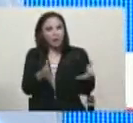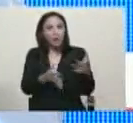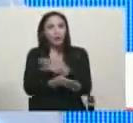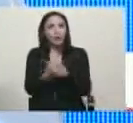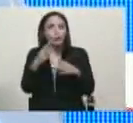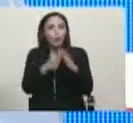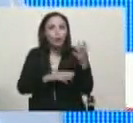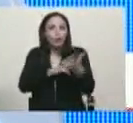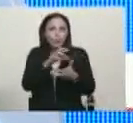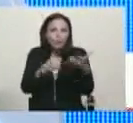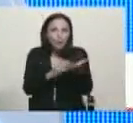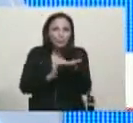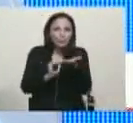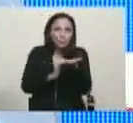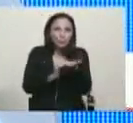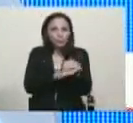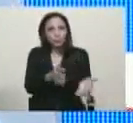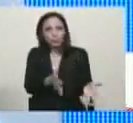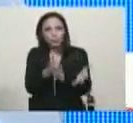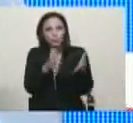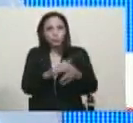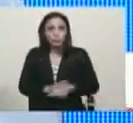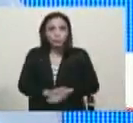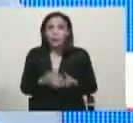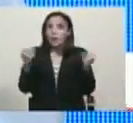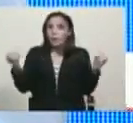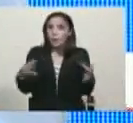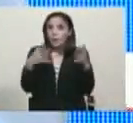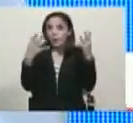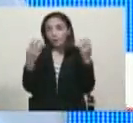dificultades. Y otros milagros